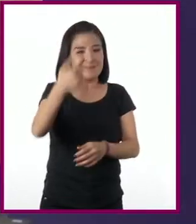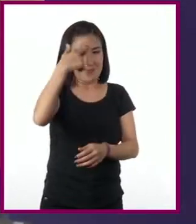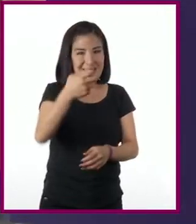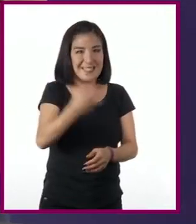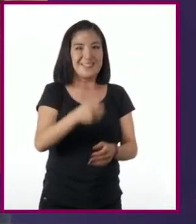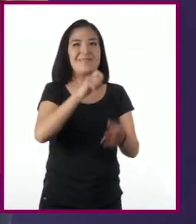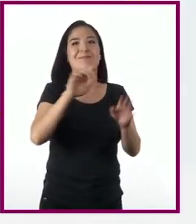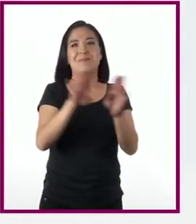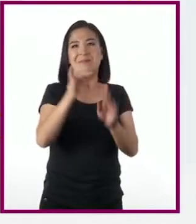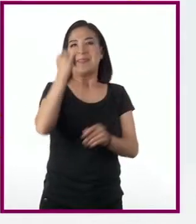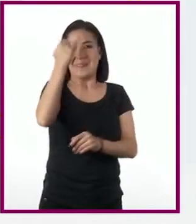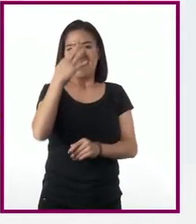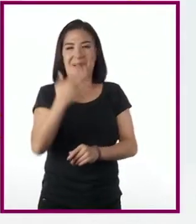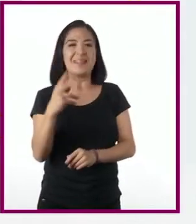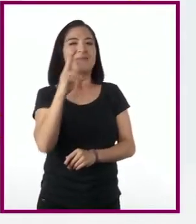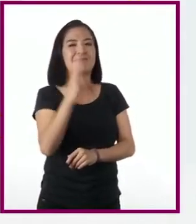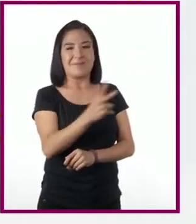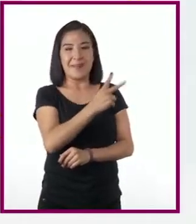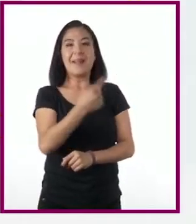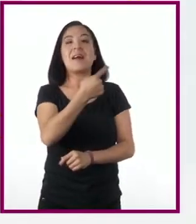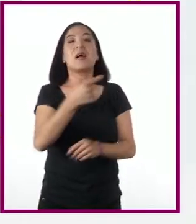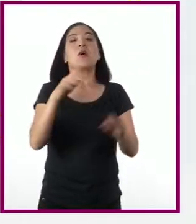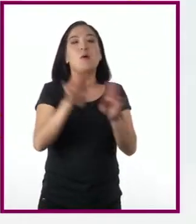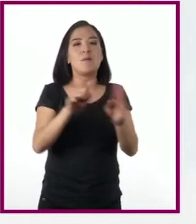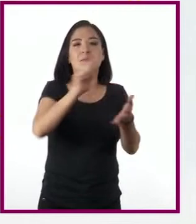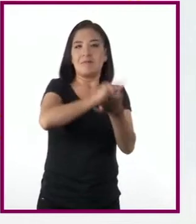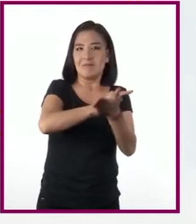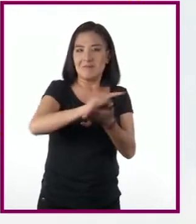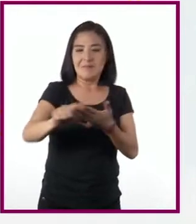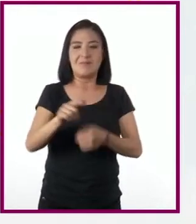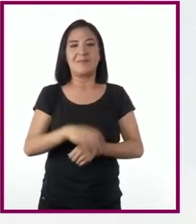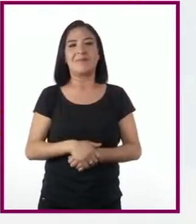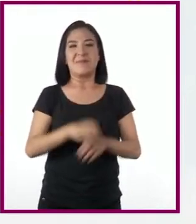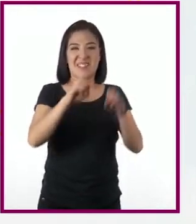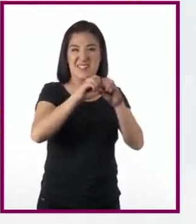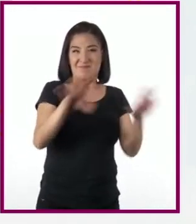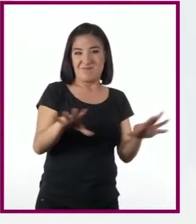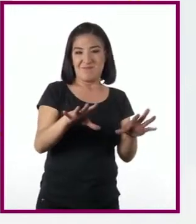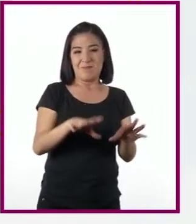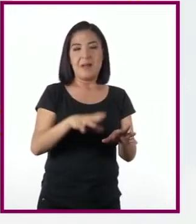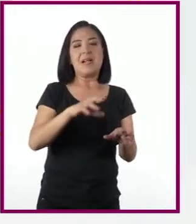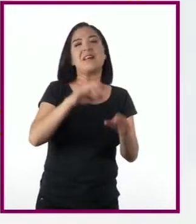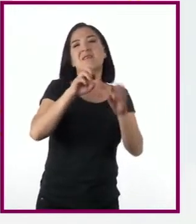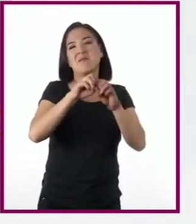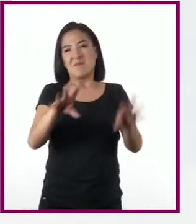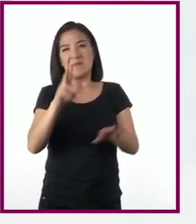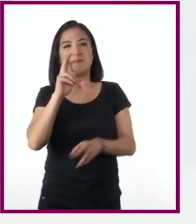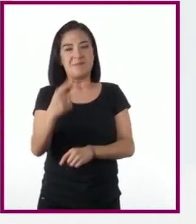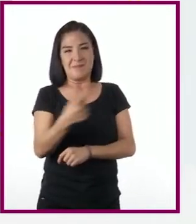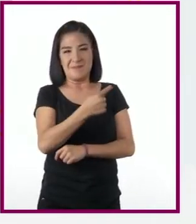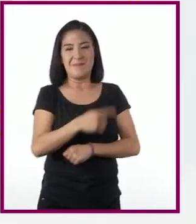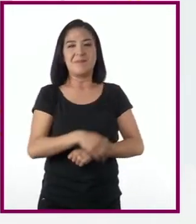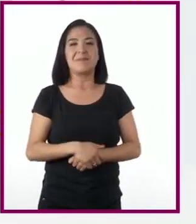de limpio y ordenado. Debemos pasar de esto o esto